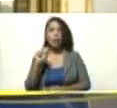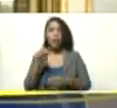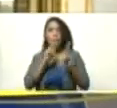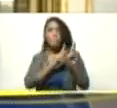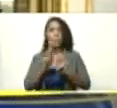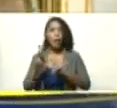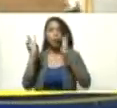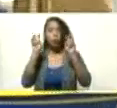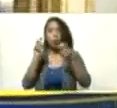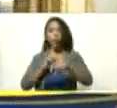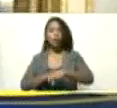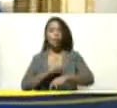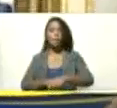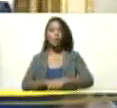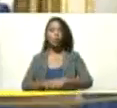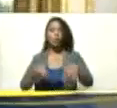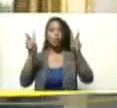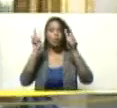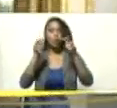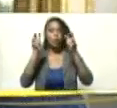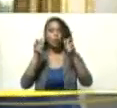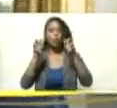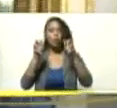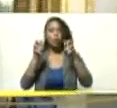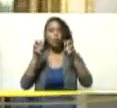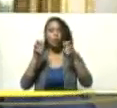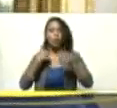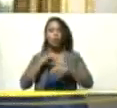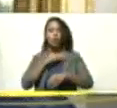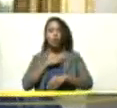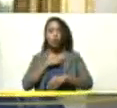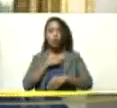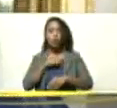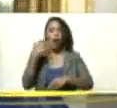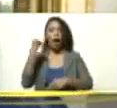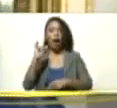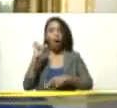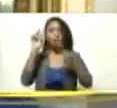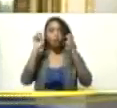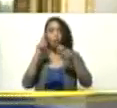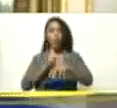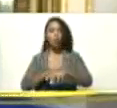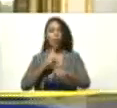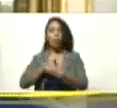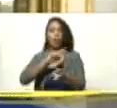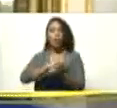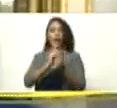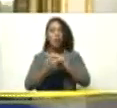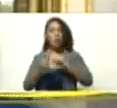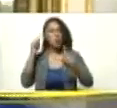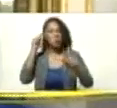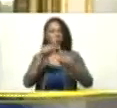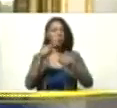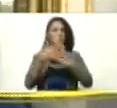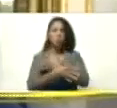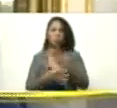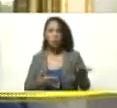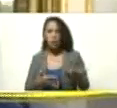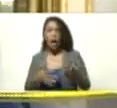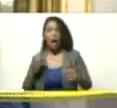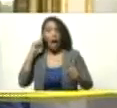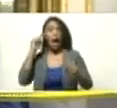época, de lo nuevo. Estamos en una nueva época de transición, ¿hacia dónde? Hacia